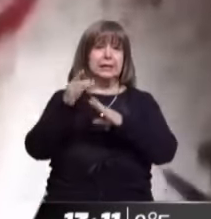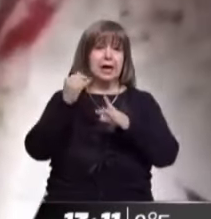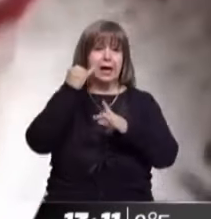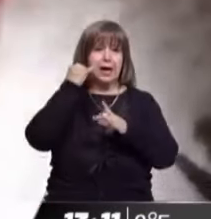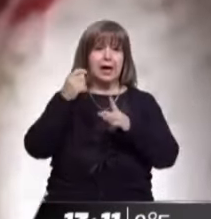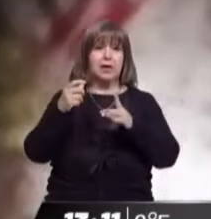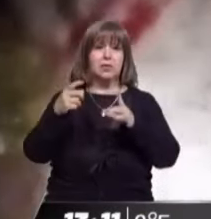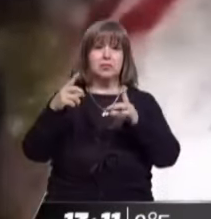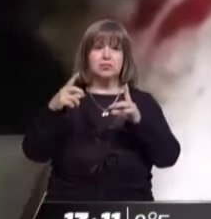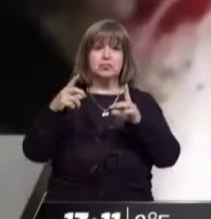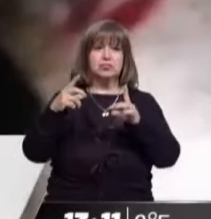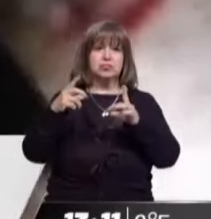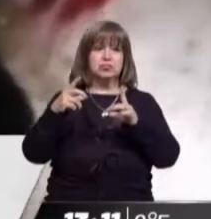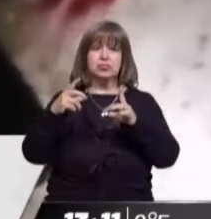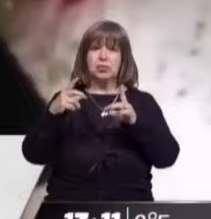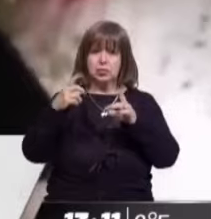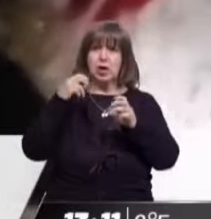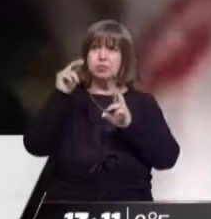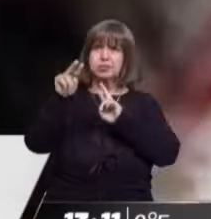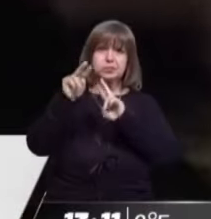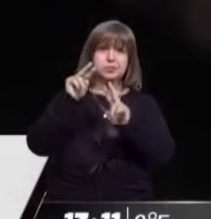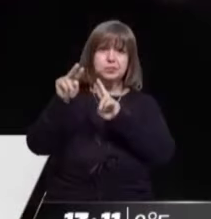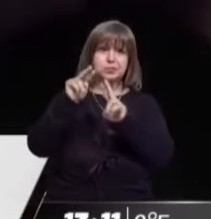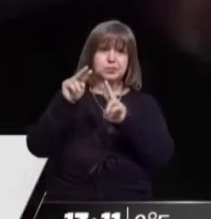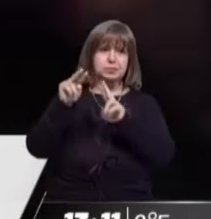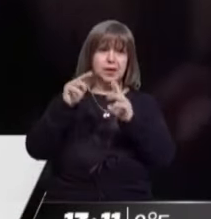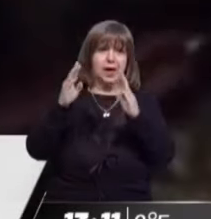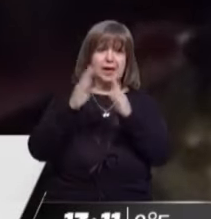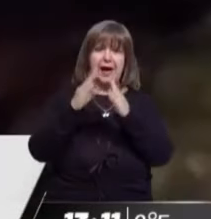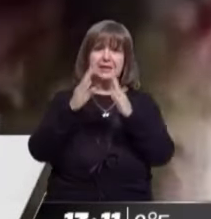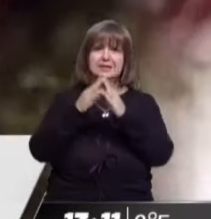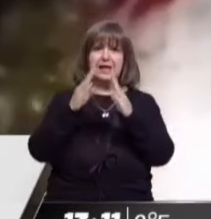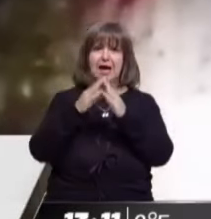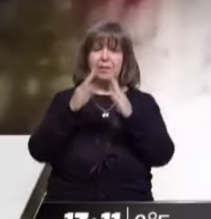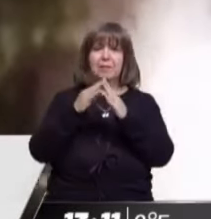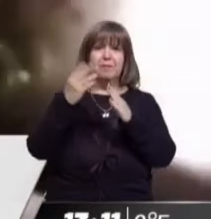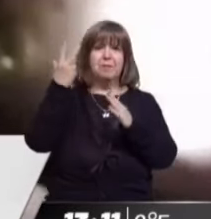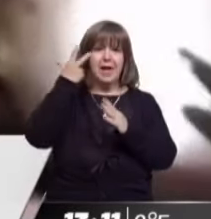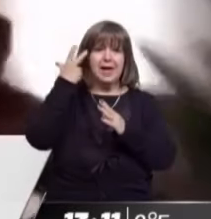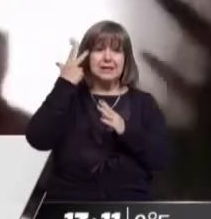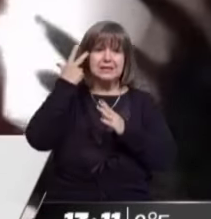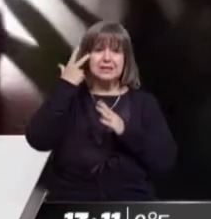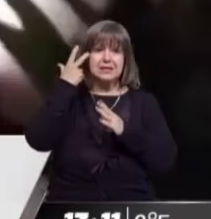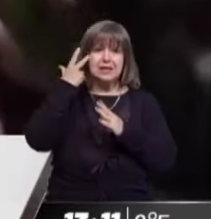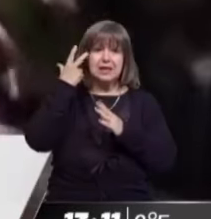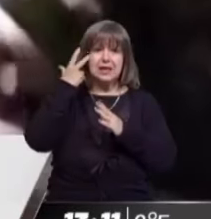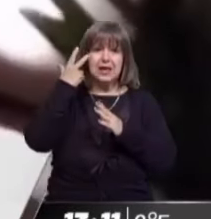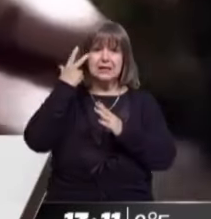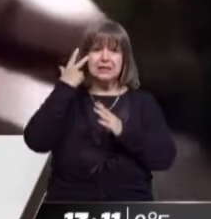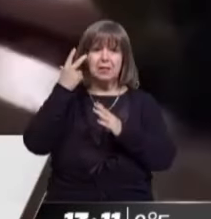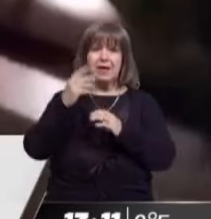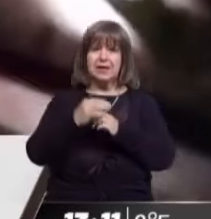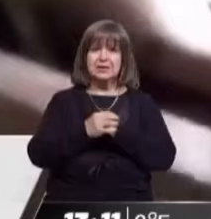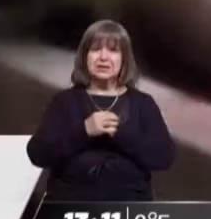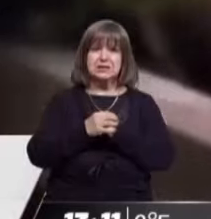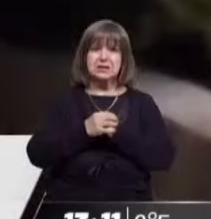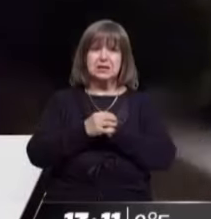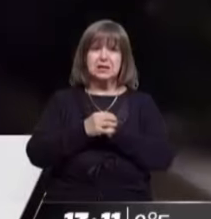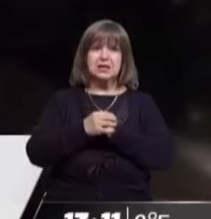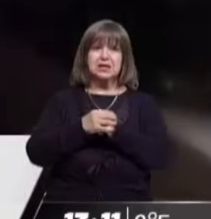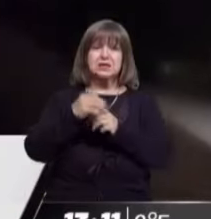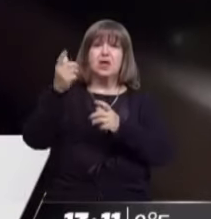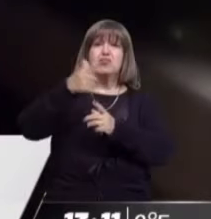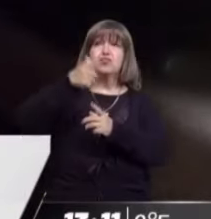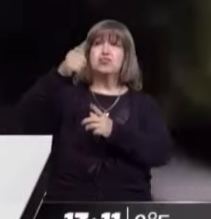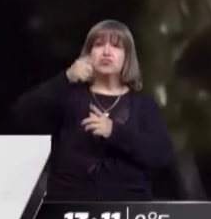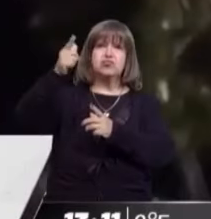cartel todo esto vieron que hemos visto muchas veces este tipo de eh acciones por grupos activistas ecológicos eh que por